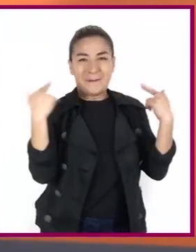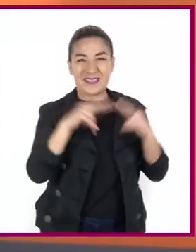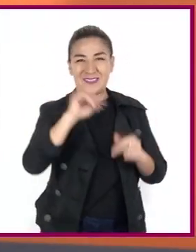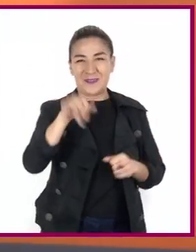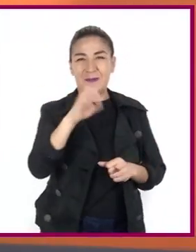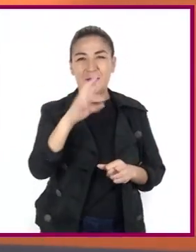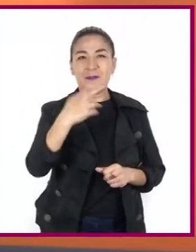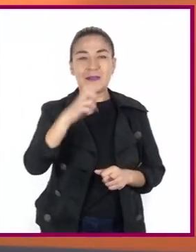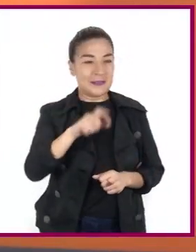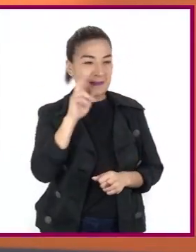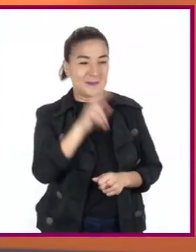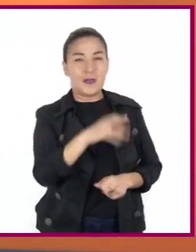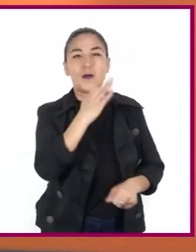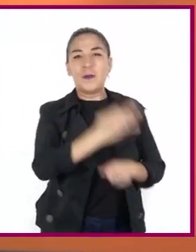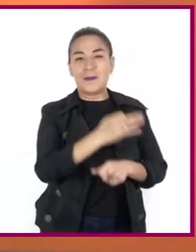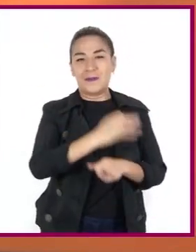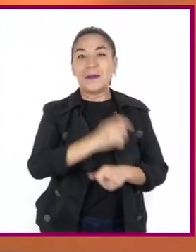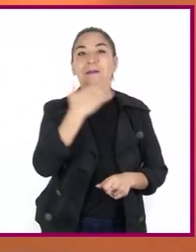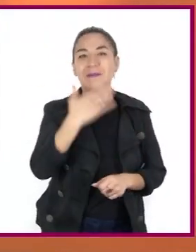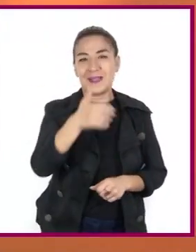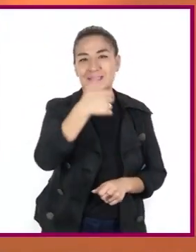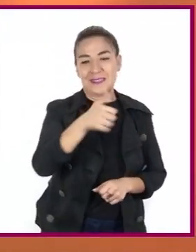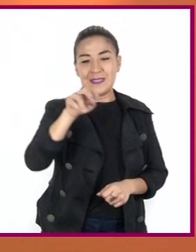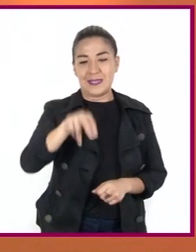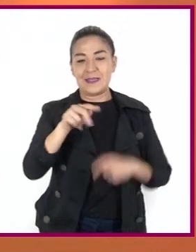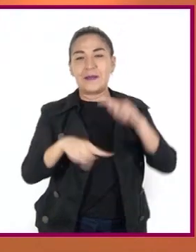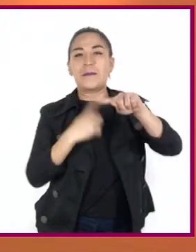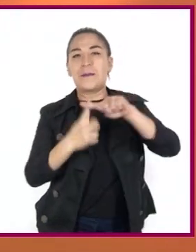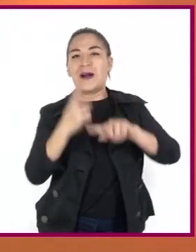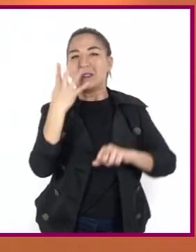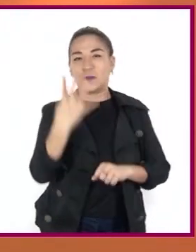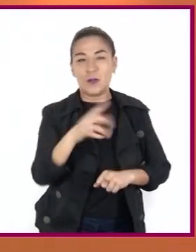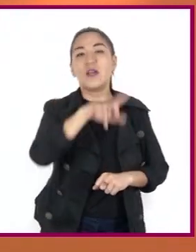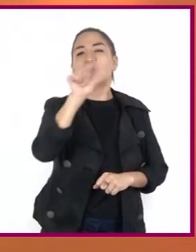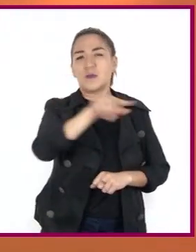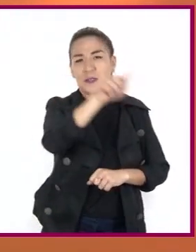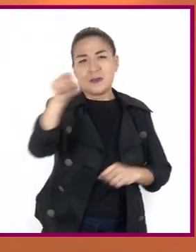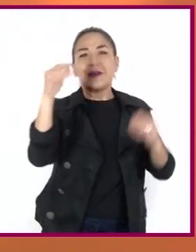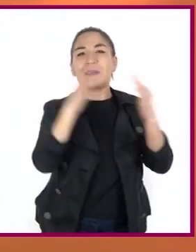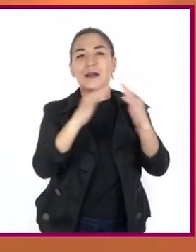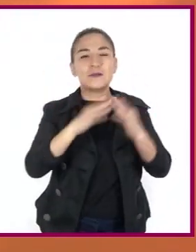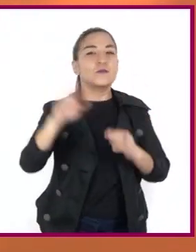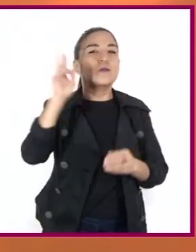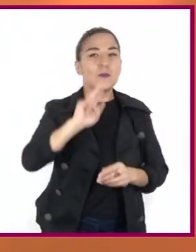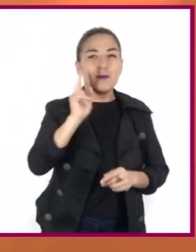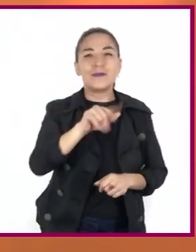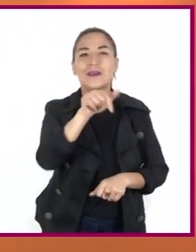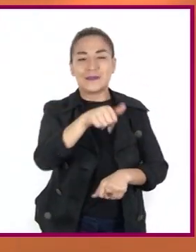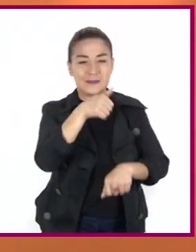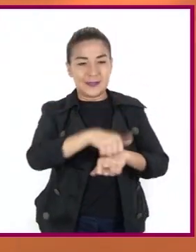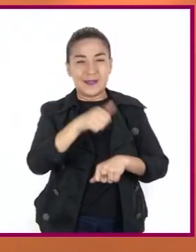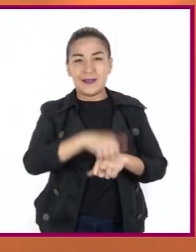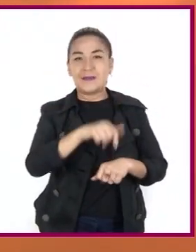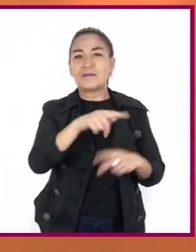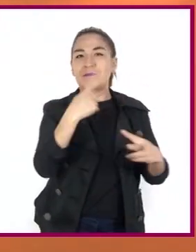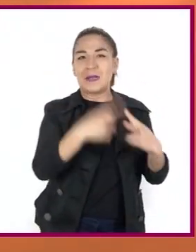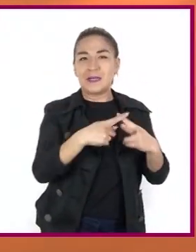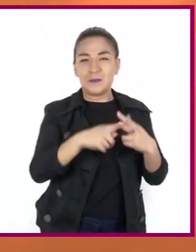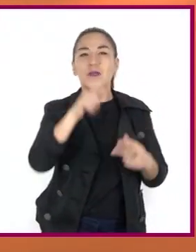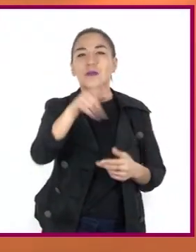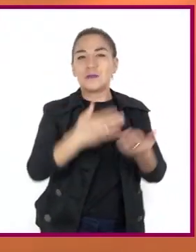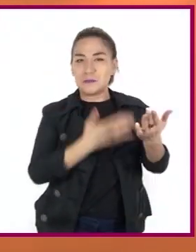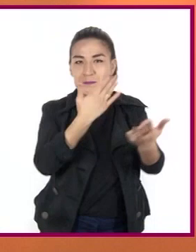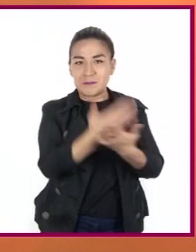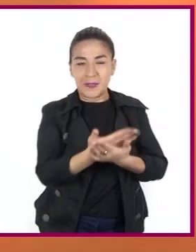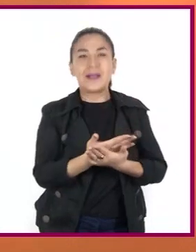son equivalentes a 6n más 4. Después en casa, comprueben que las expresiones algebraicas que ustedes proponen